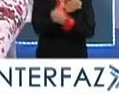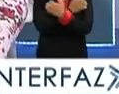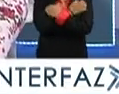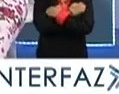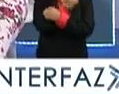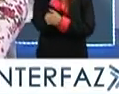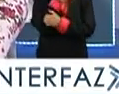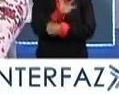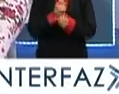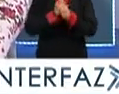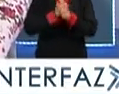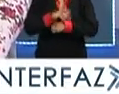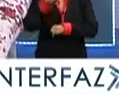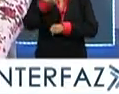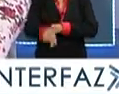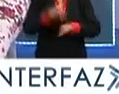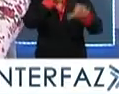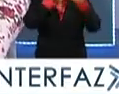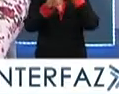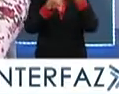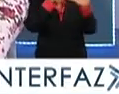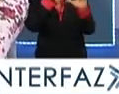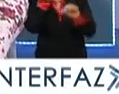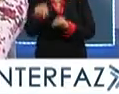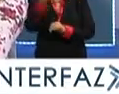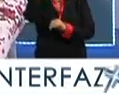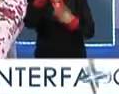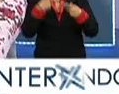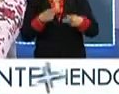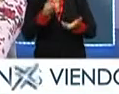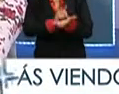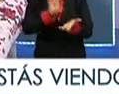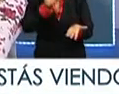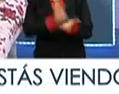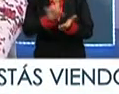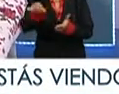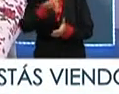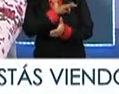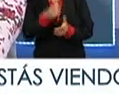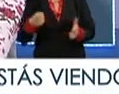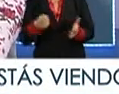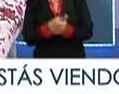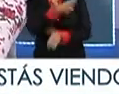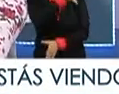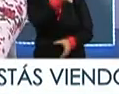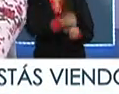educación y a la información y las comunicaciones para que las personas con discapacidad puedan gozar